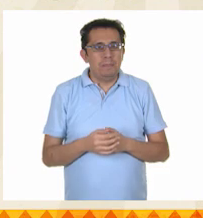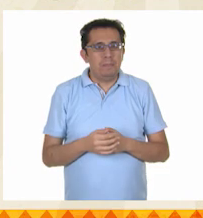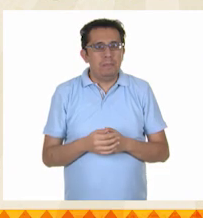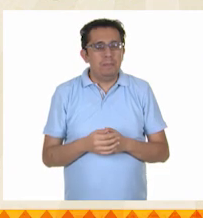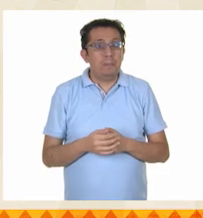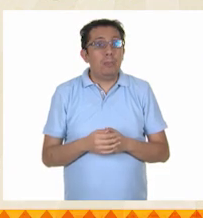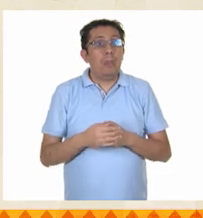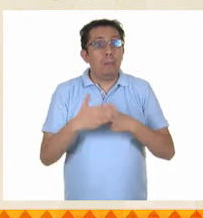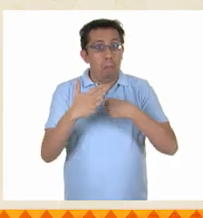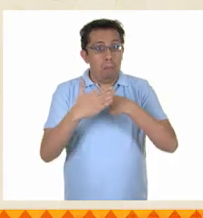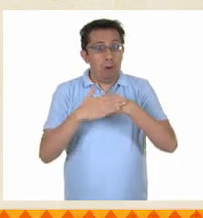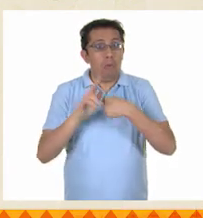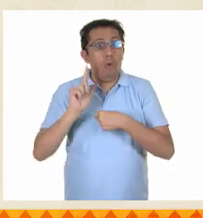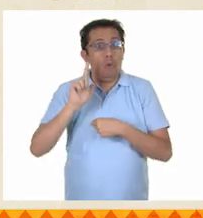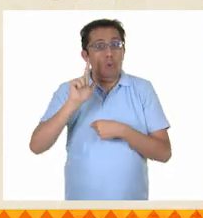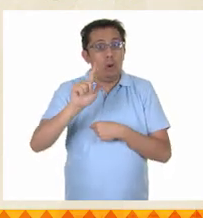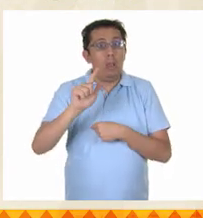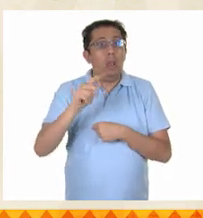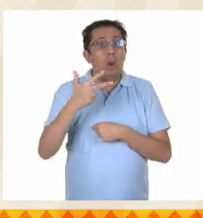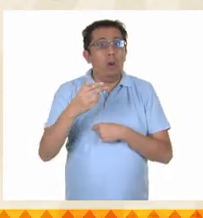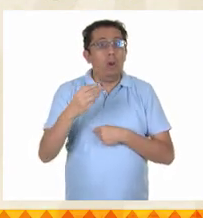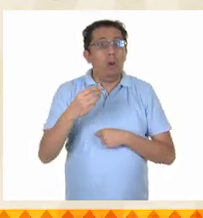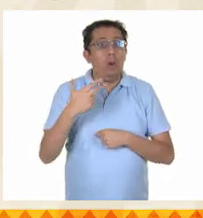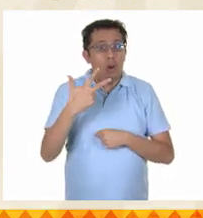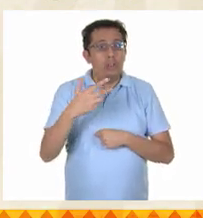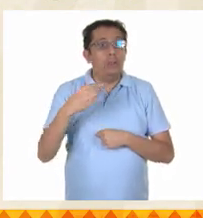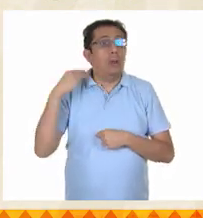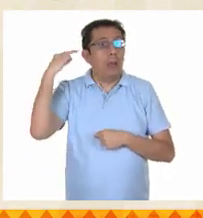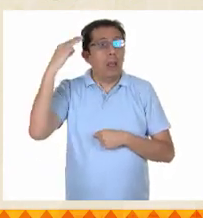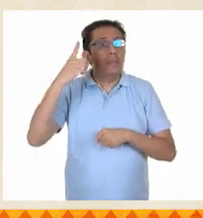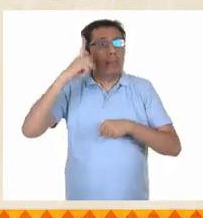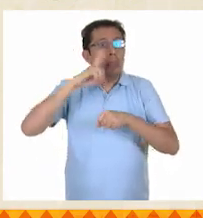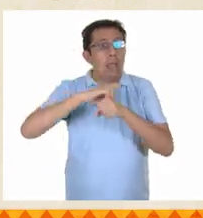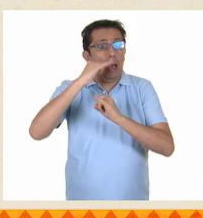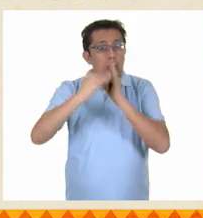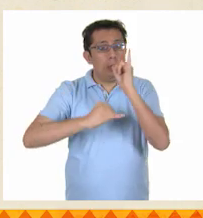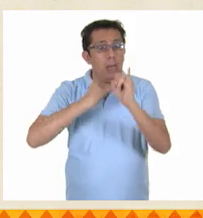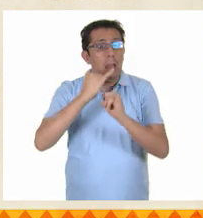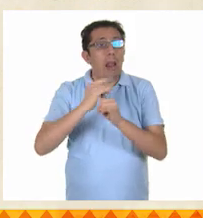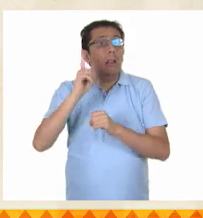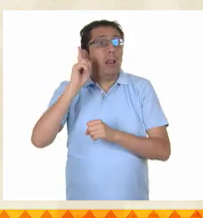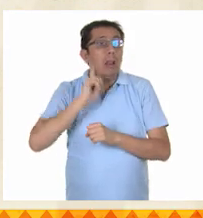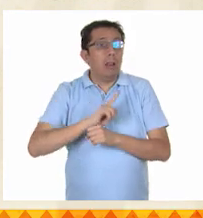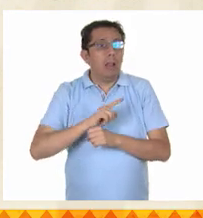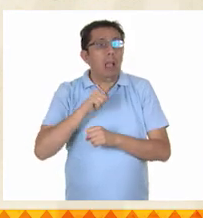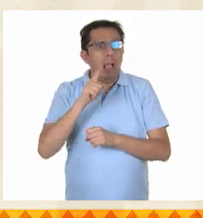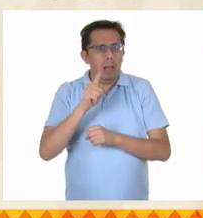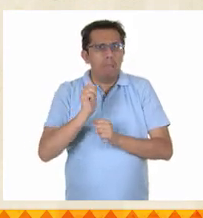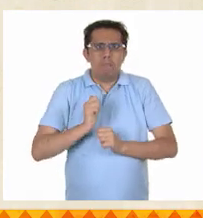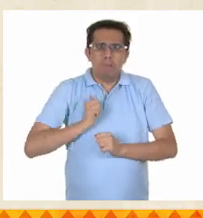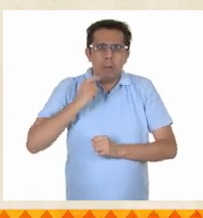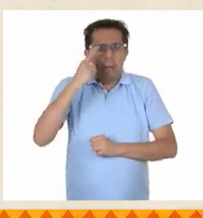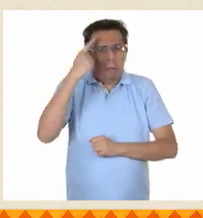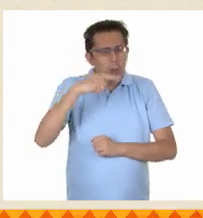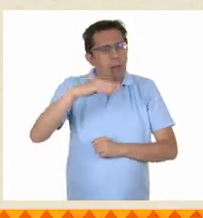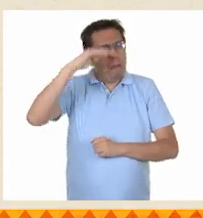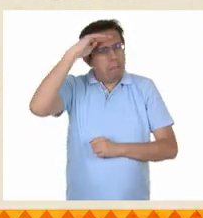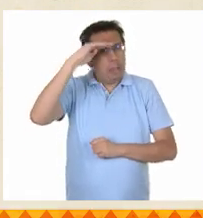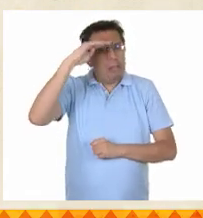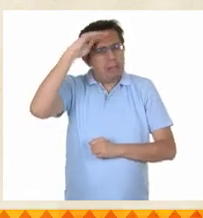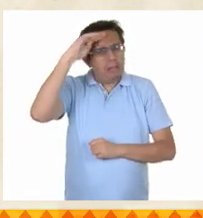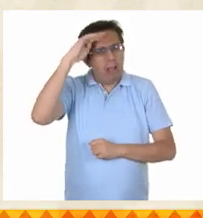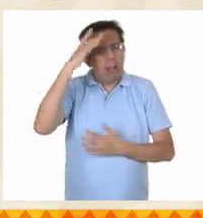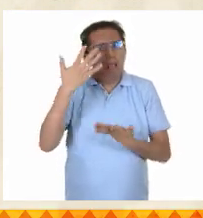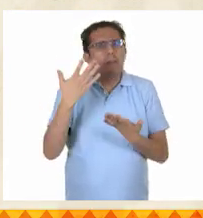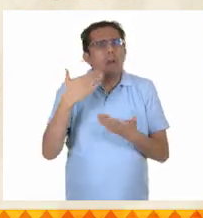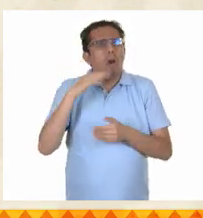El próximo lunes 8 de marzo es el Día Internacional de la Mujer. Es un buen momento para reflexionar en todo lo que se